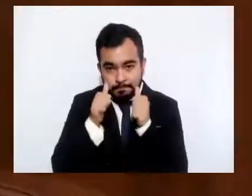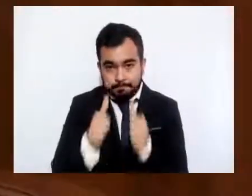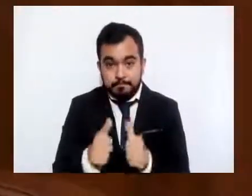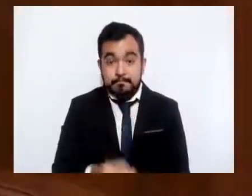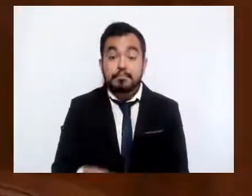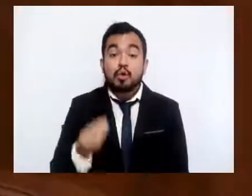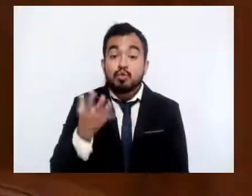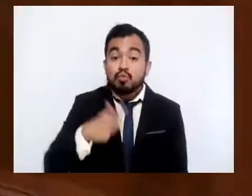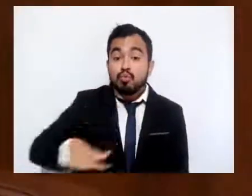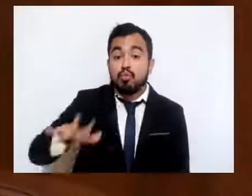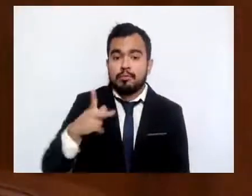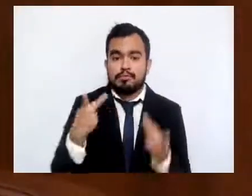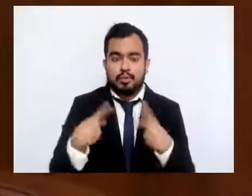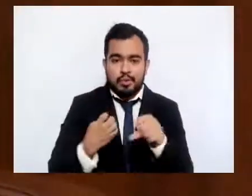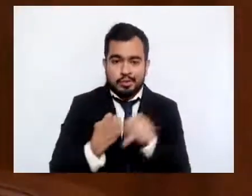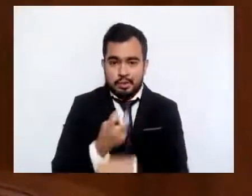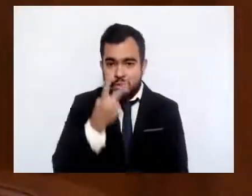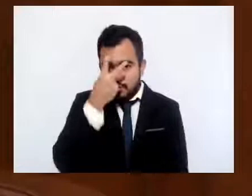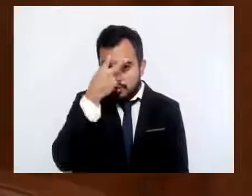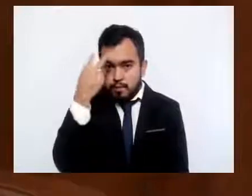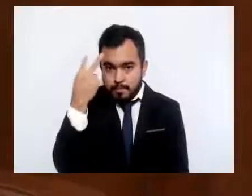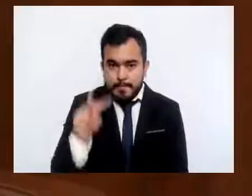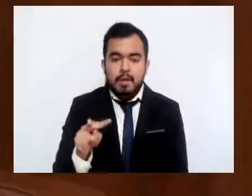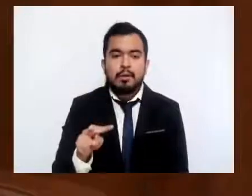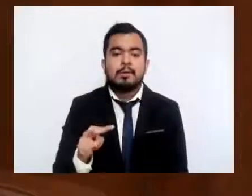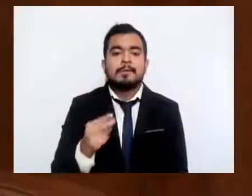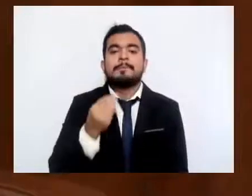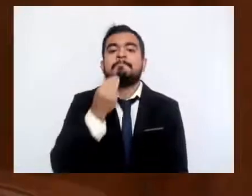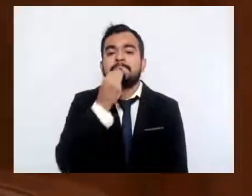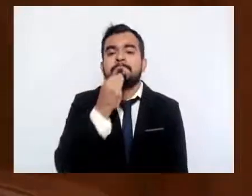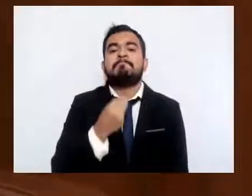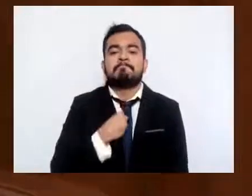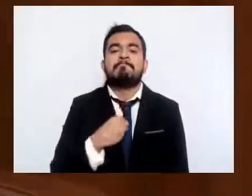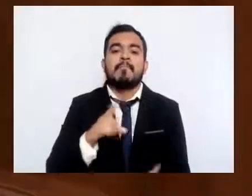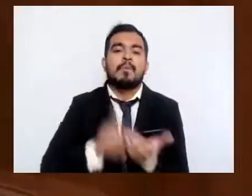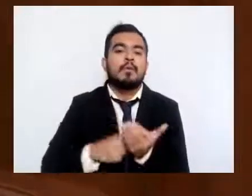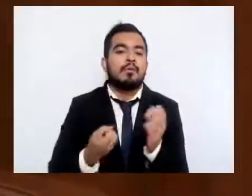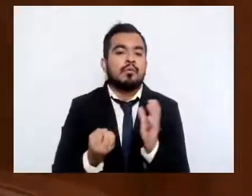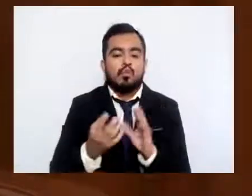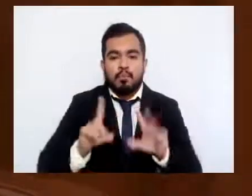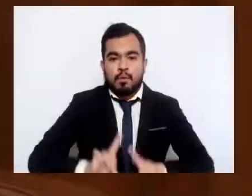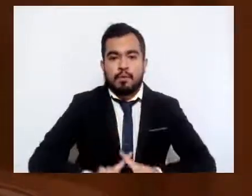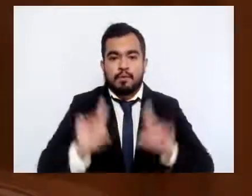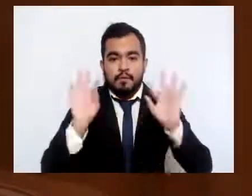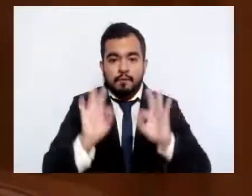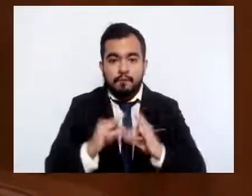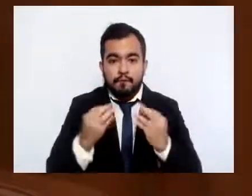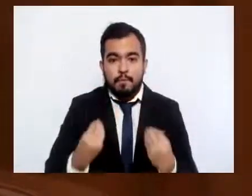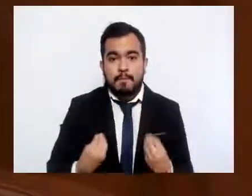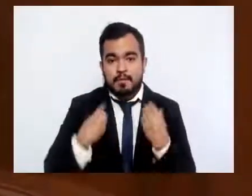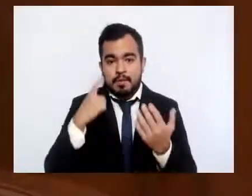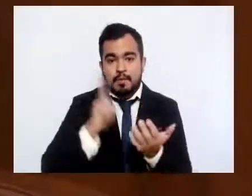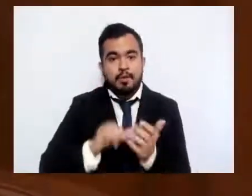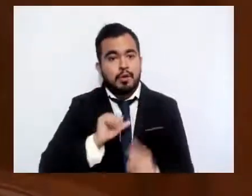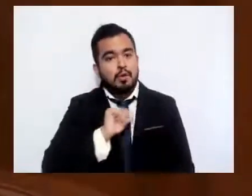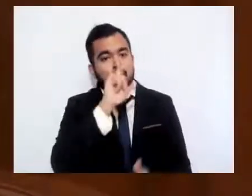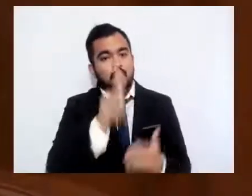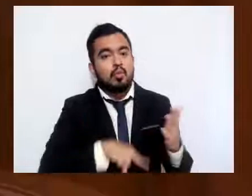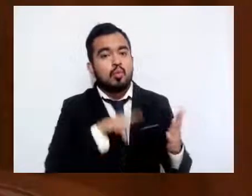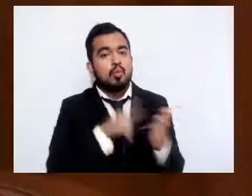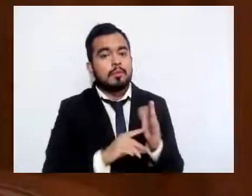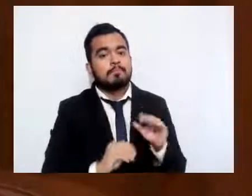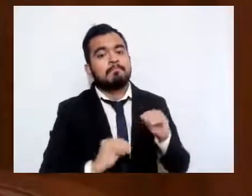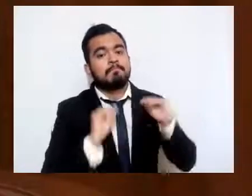no les queda más que adaptarse a su nueva forma de vida fuera de México. Sin lugar a dudas, la falta de participación por parte